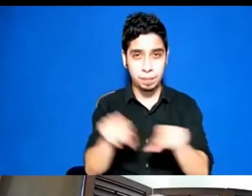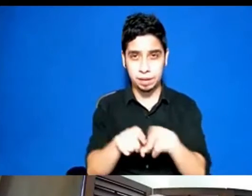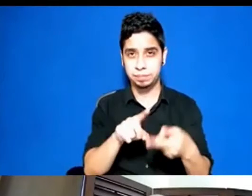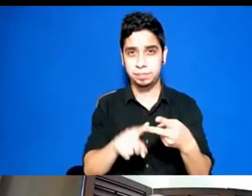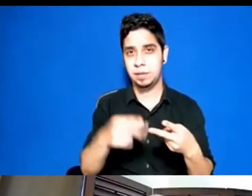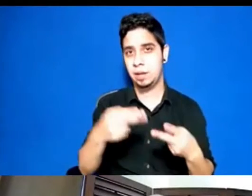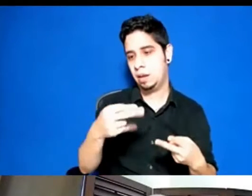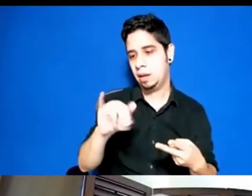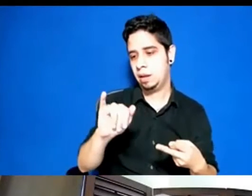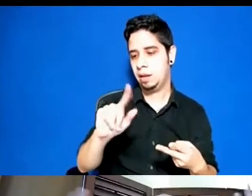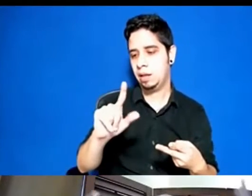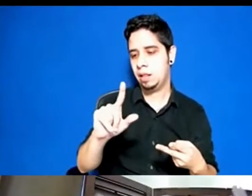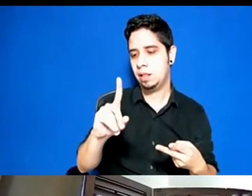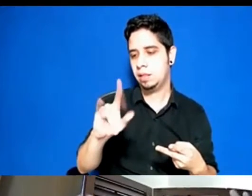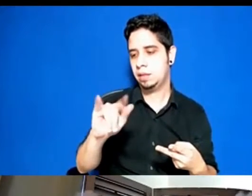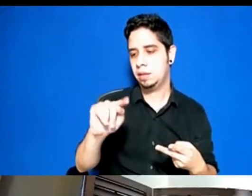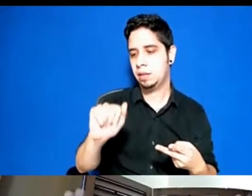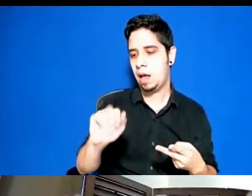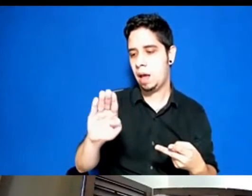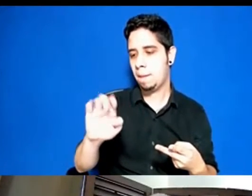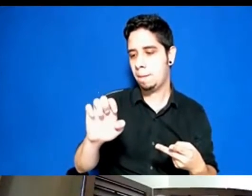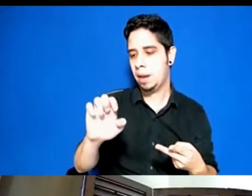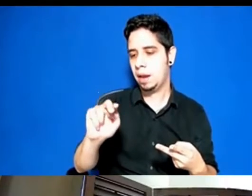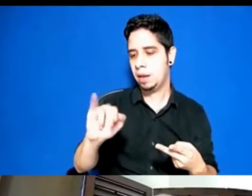Hildita Benítez. Deje.